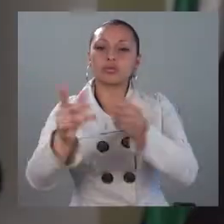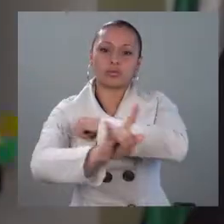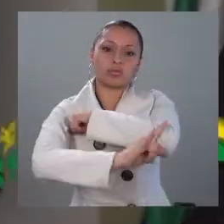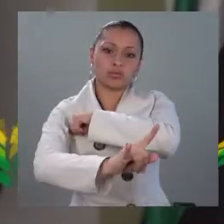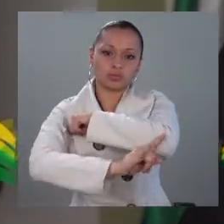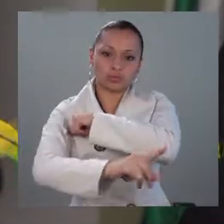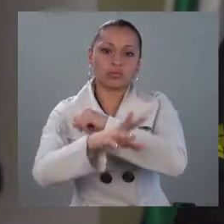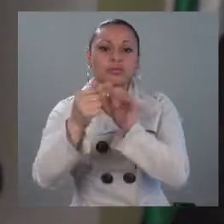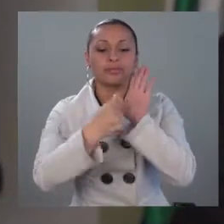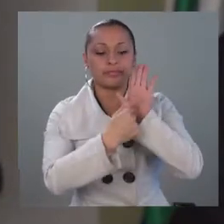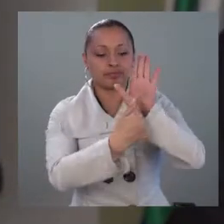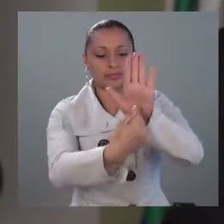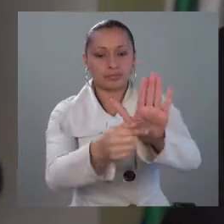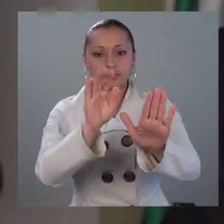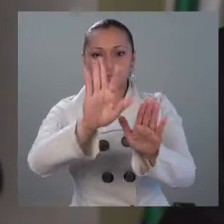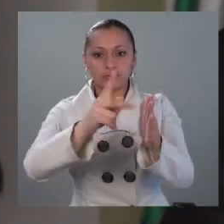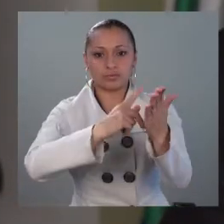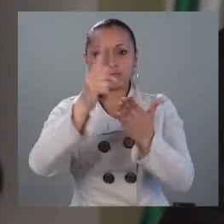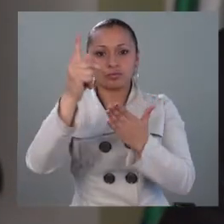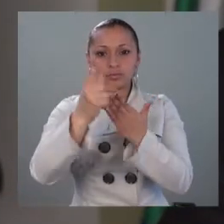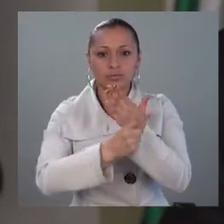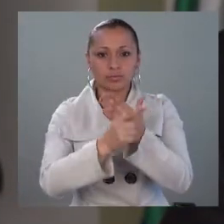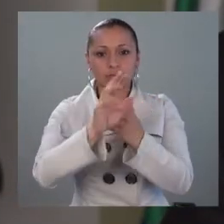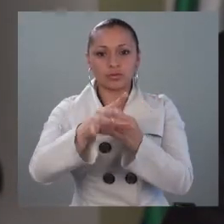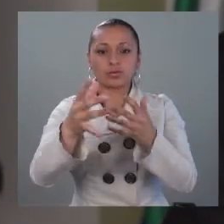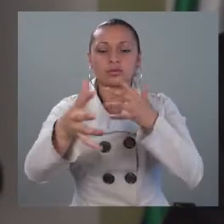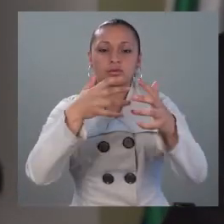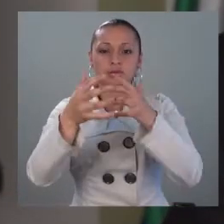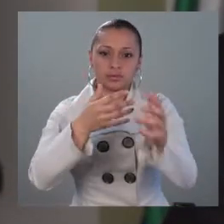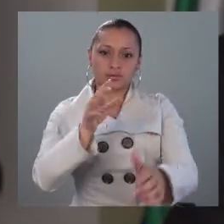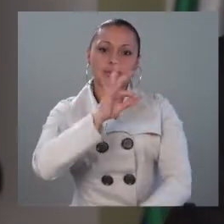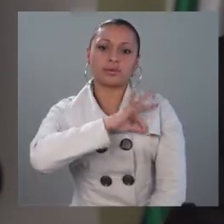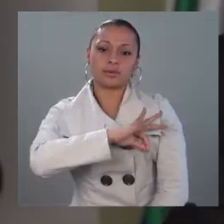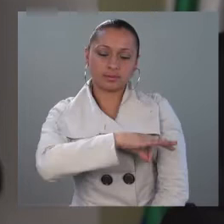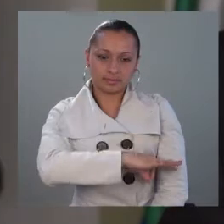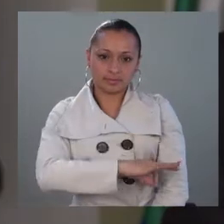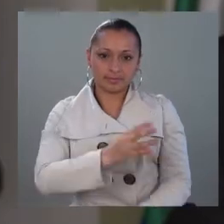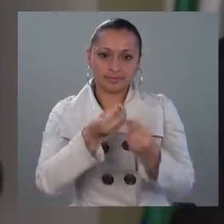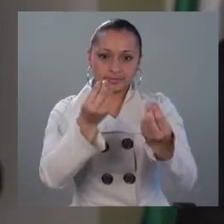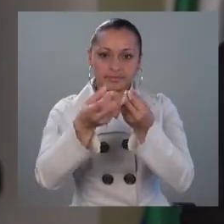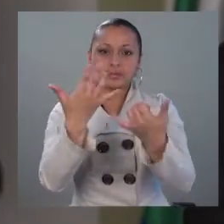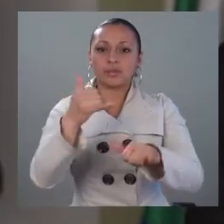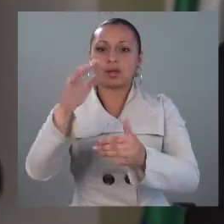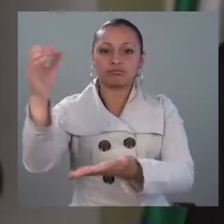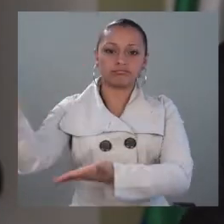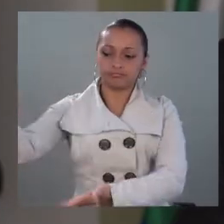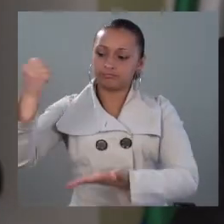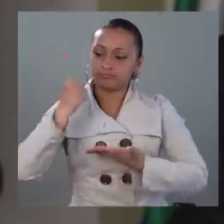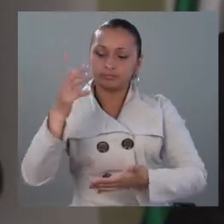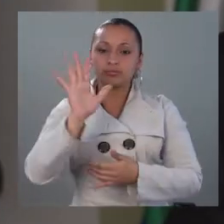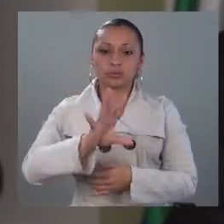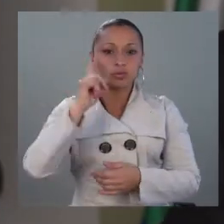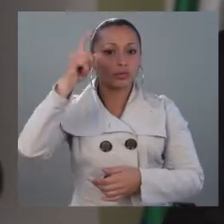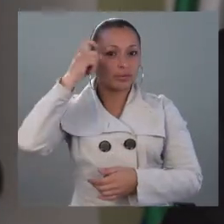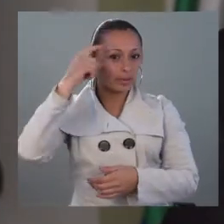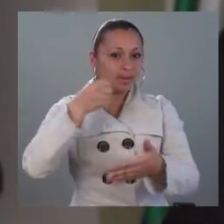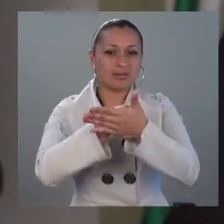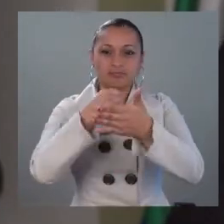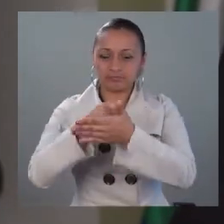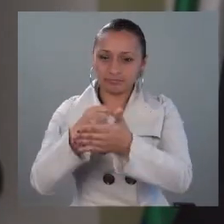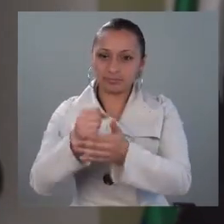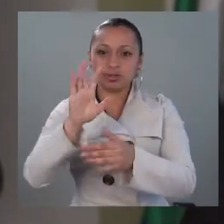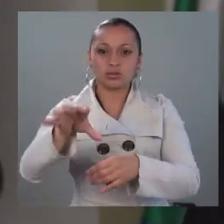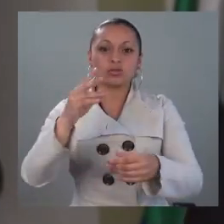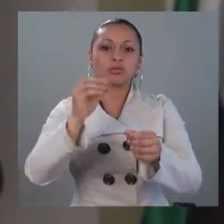Santos ha presentado un proyecto al Sistema Nacional de Regalías y gracias a las gestiones del señor gobernador y de